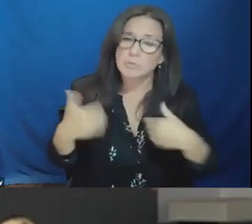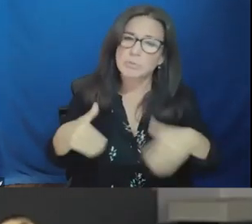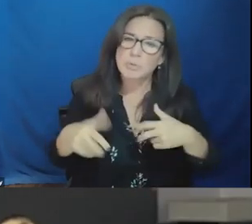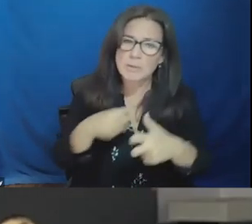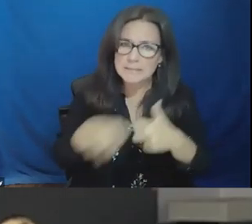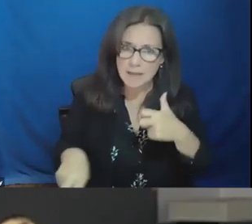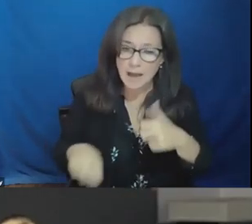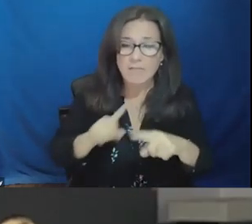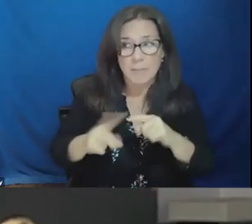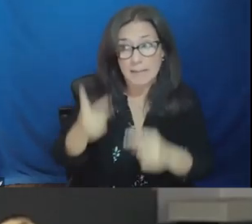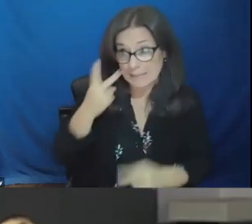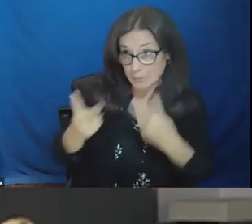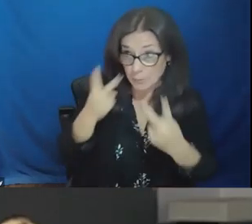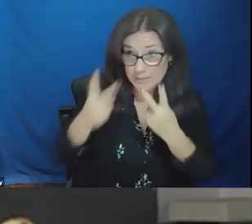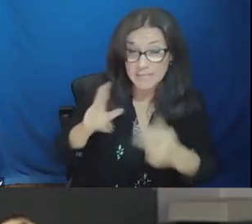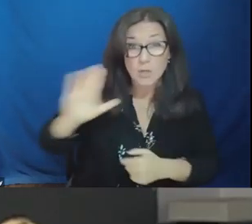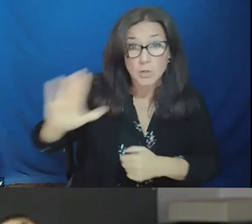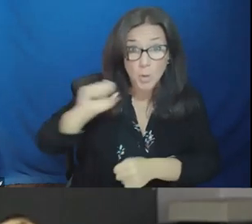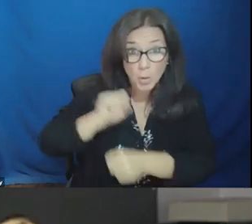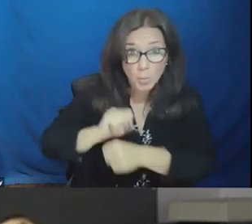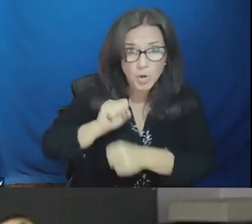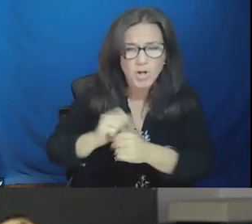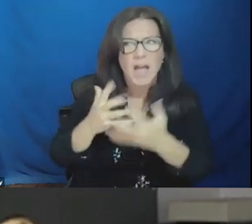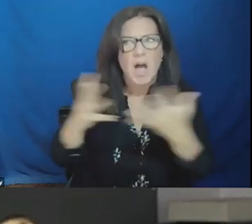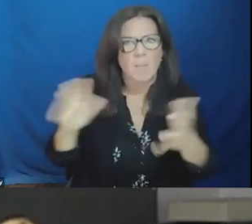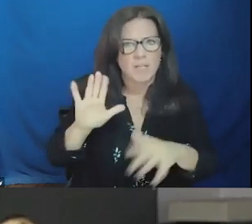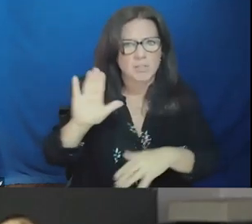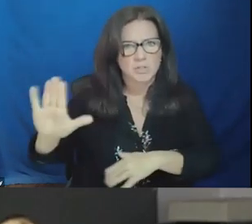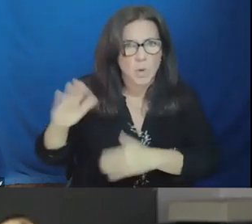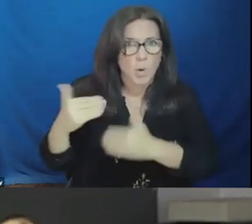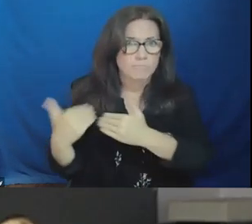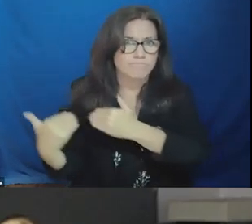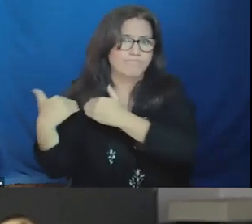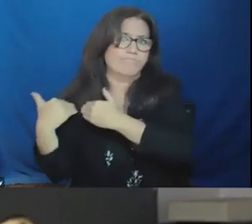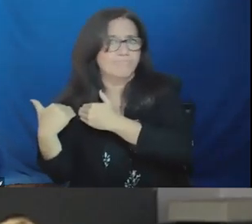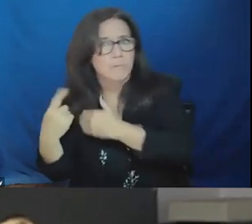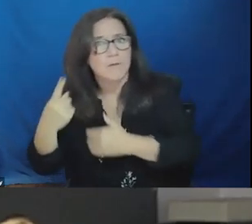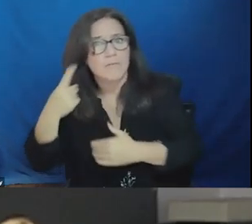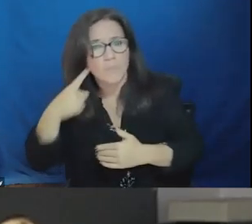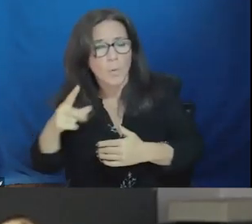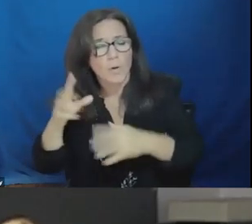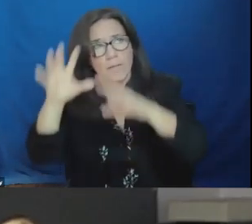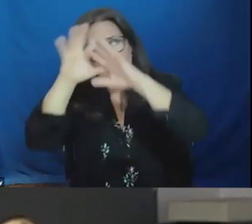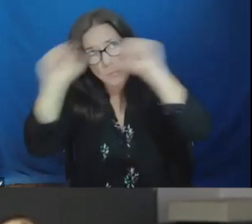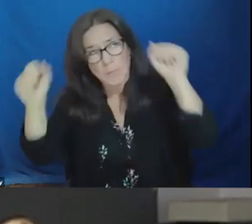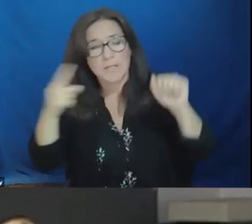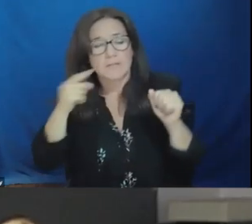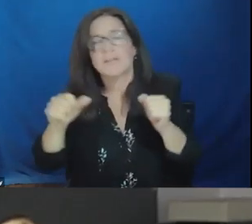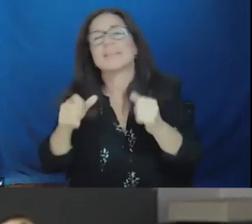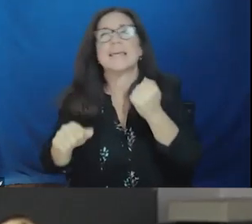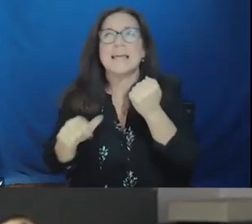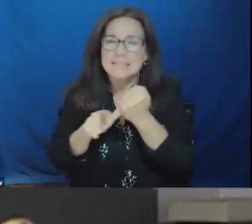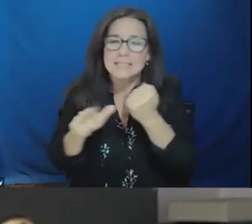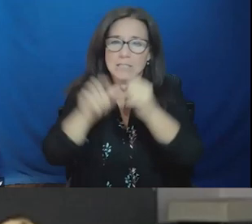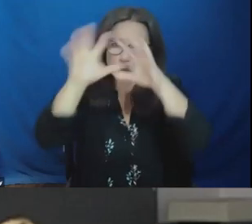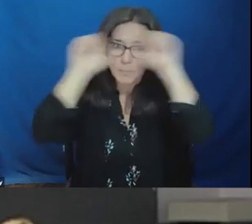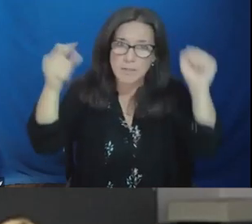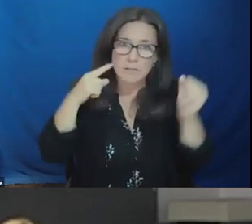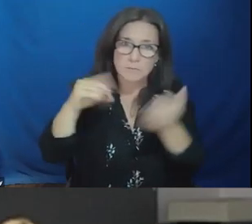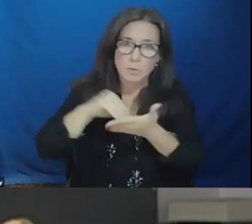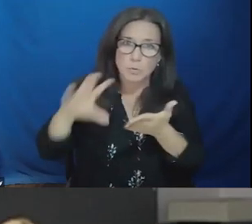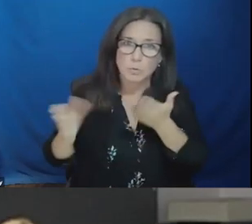este último año ha sido muy difícil para todos pero tenido la habilidad de ver cuánto usted ha trabajado y lo que